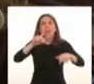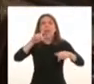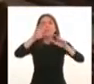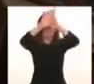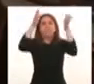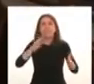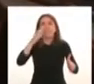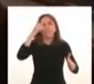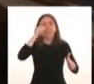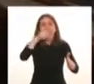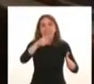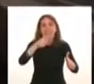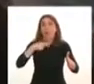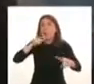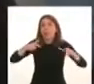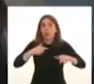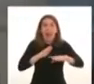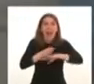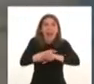puerta a disfrutar